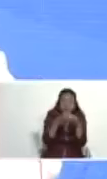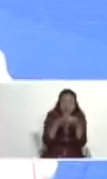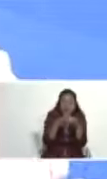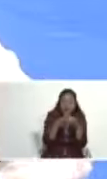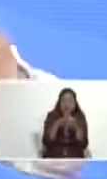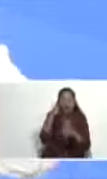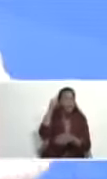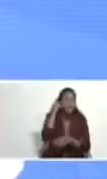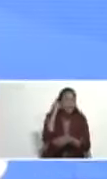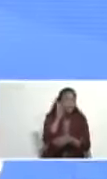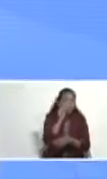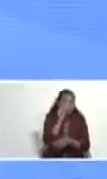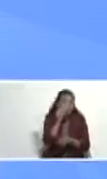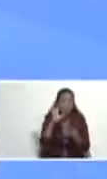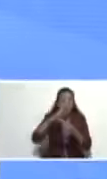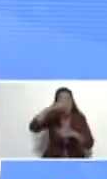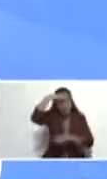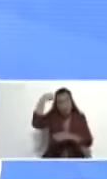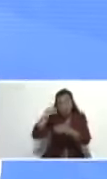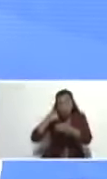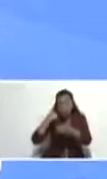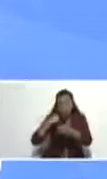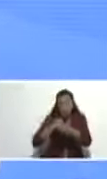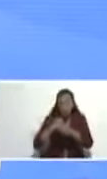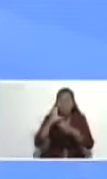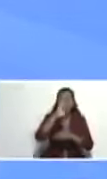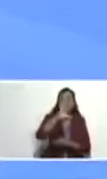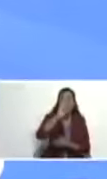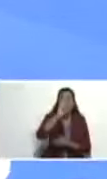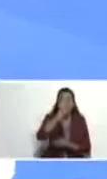las trabajadoras, a la clase obrera, a los CPT.